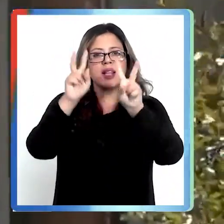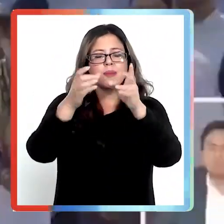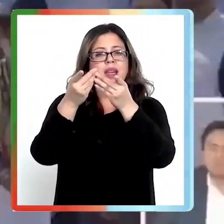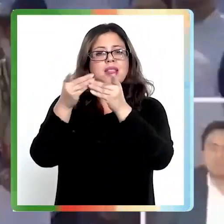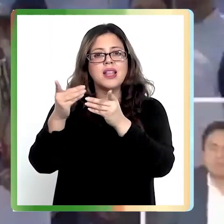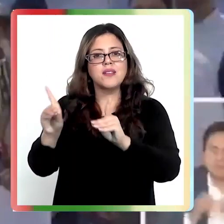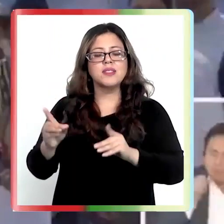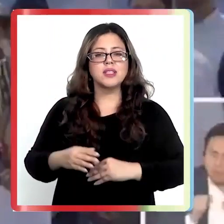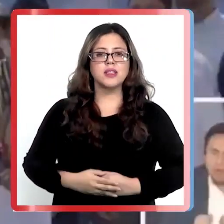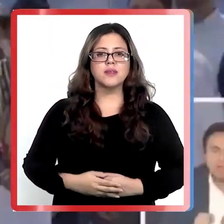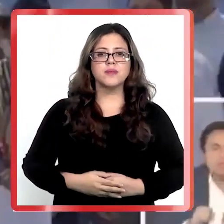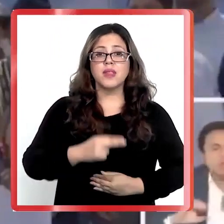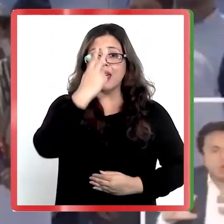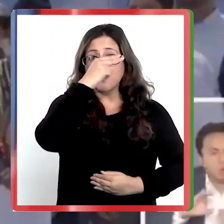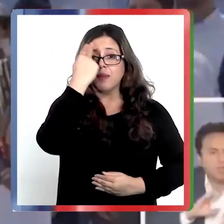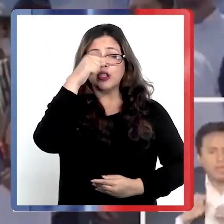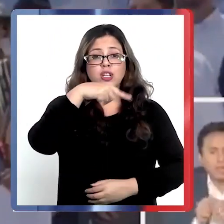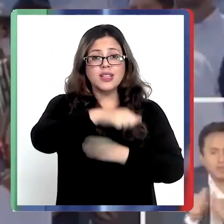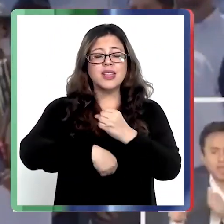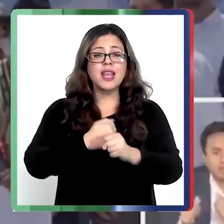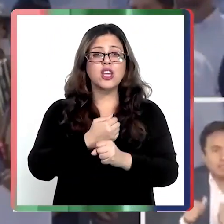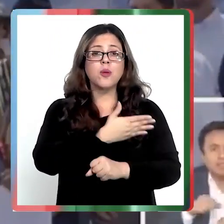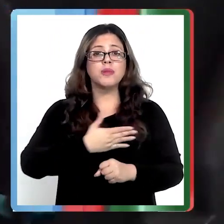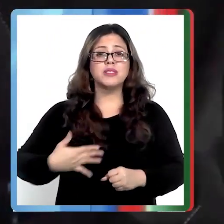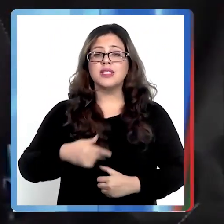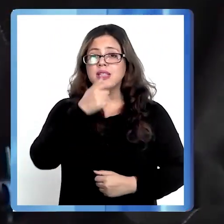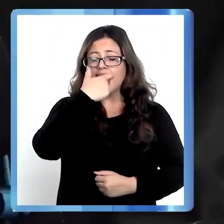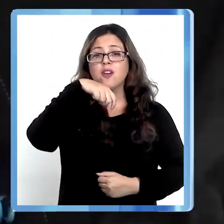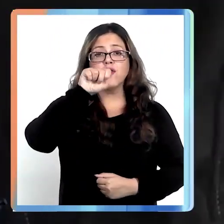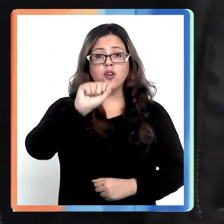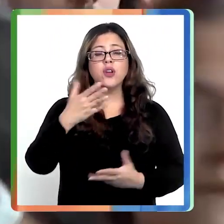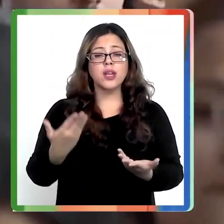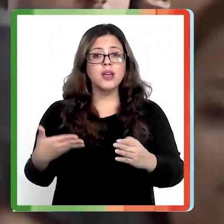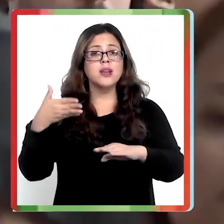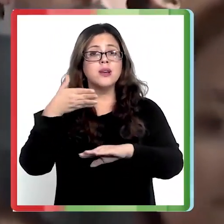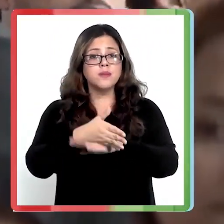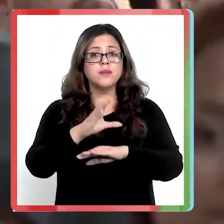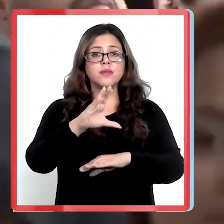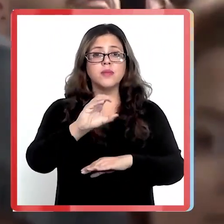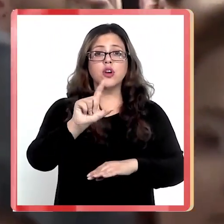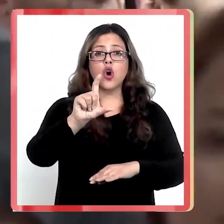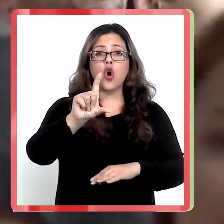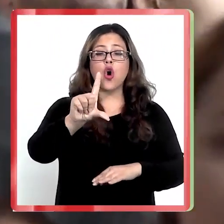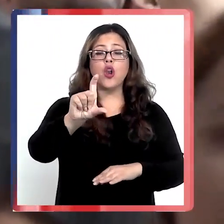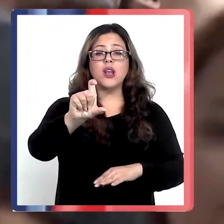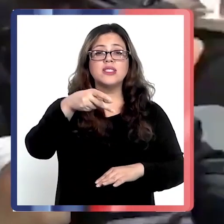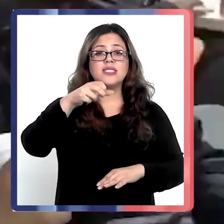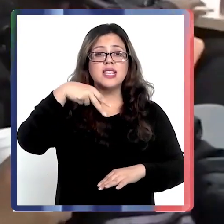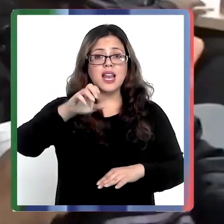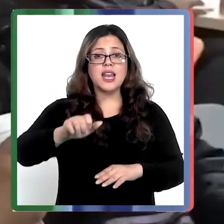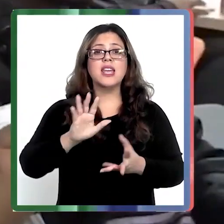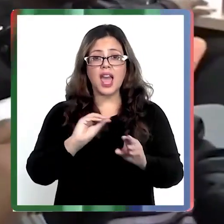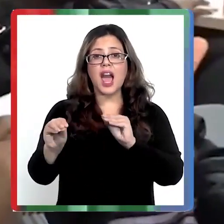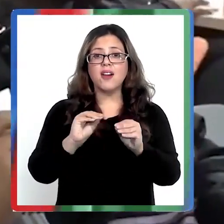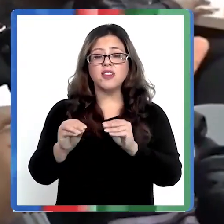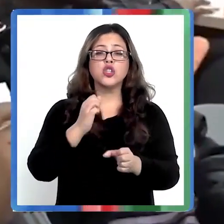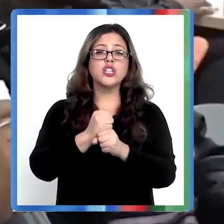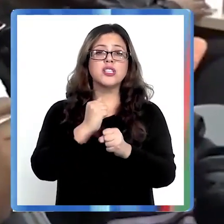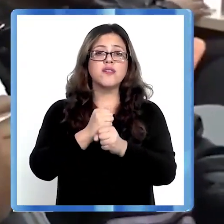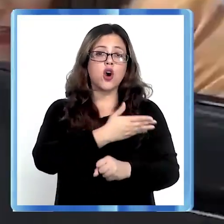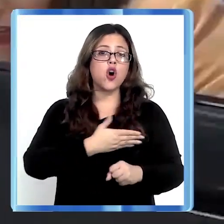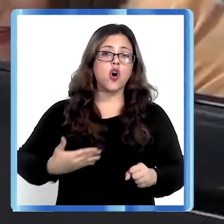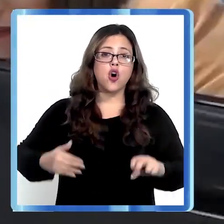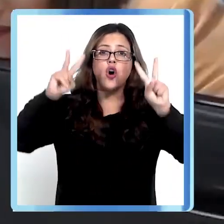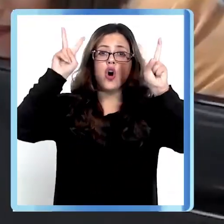la diversidad. En marzo de este año, el presidente Gabriel Boric visitó Colchane, donde anunció los trabajos del